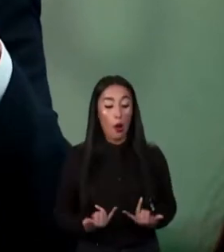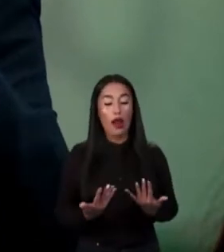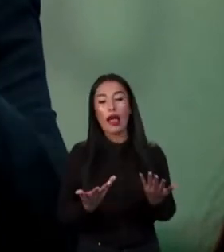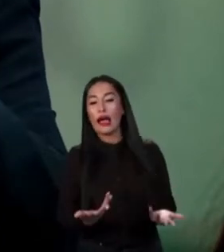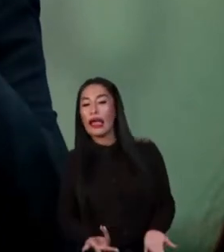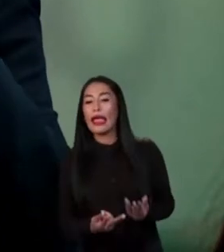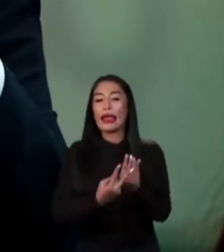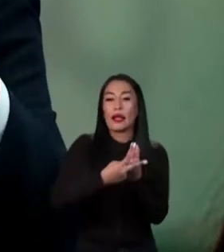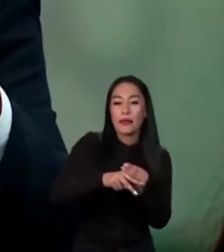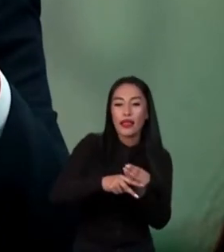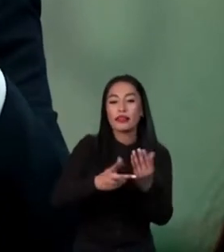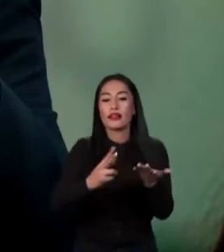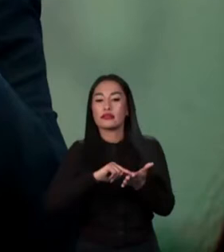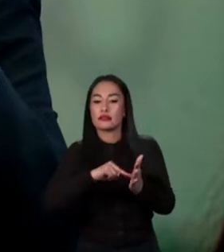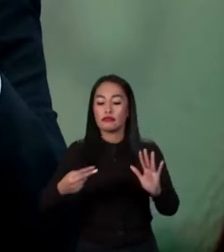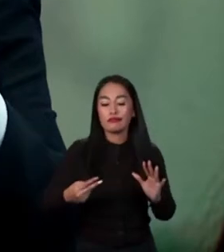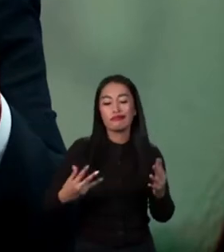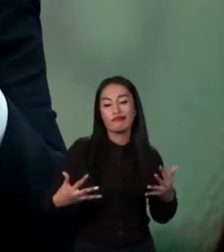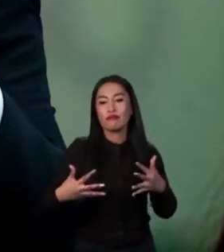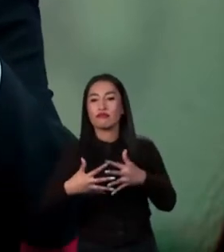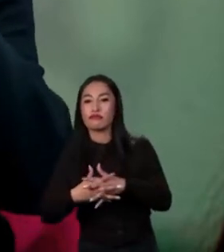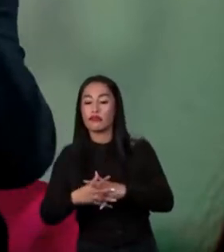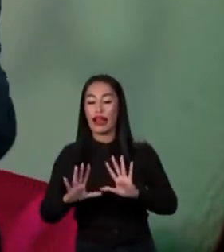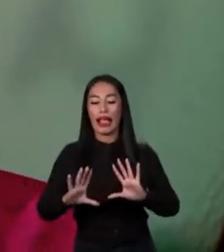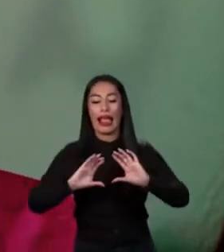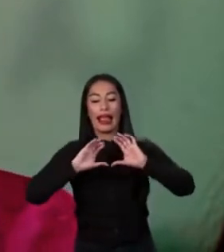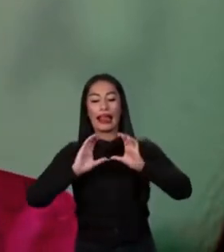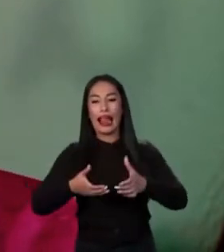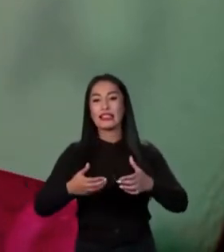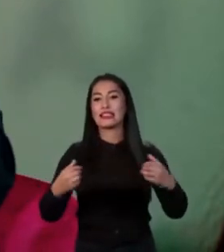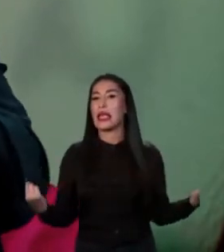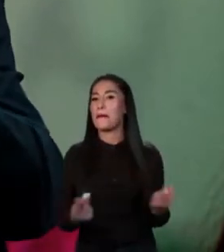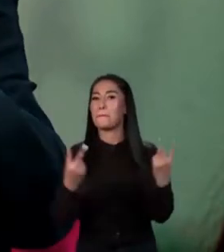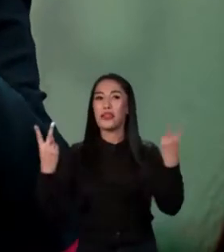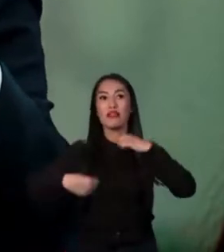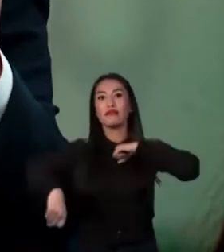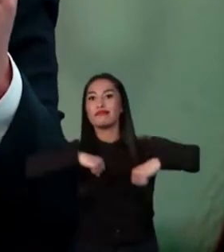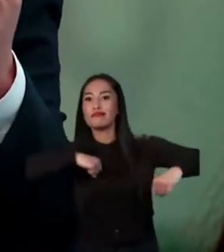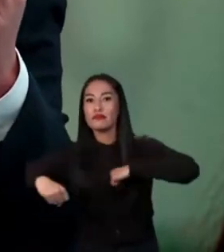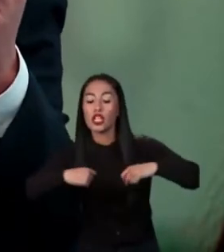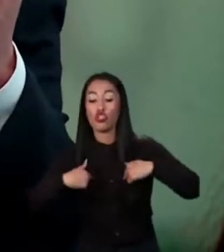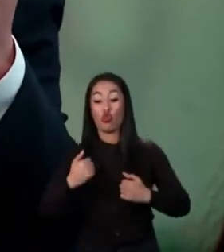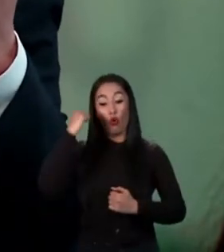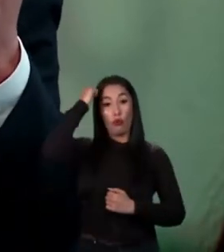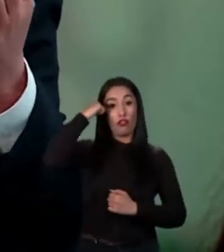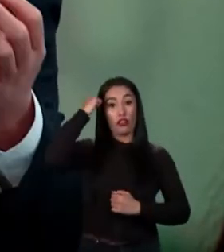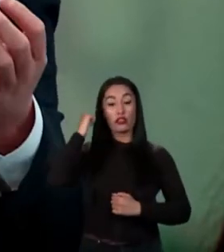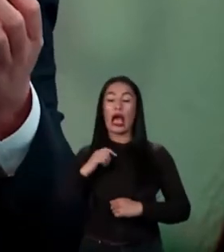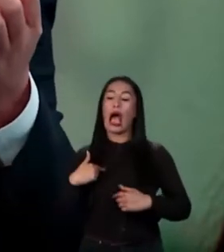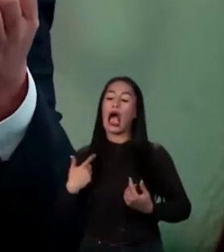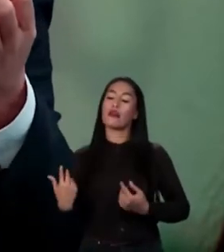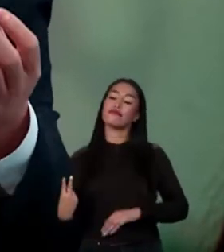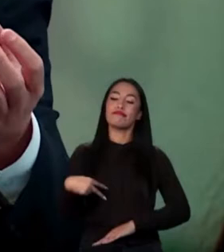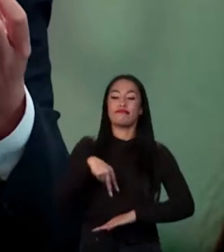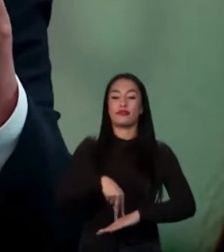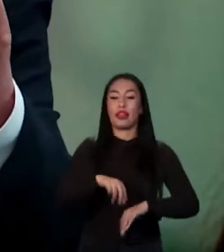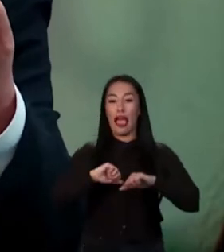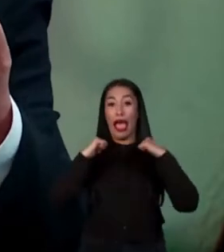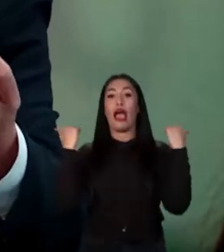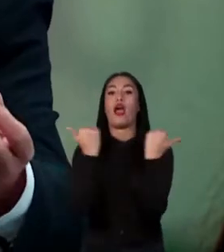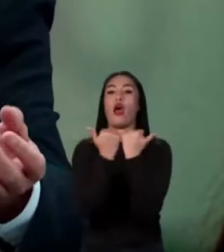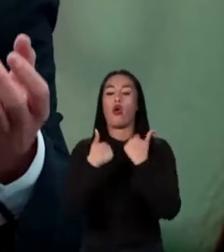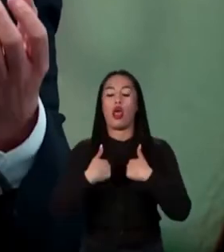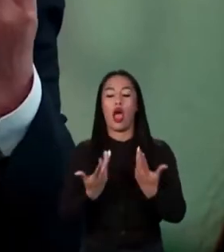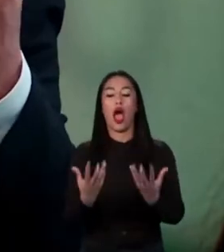que permitan que las clases sean mucho más dinámicas y que el profesor en un aula de clase no solo dinamice la apropiación